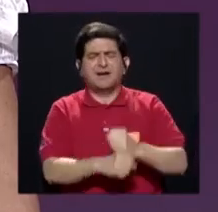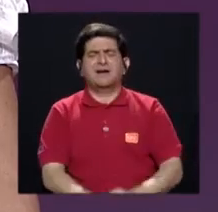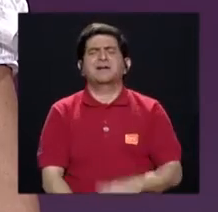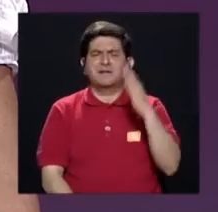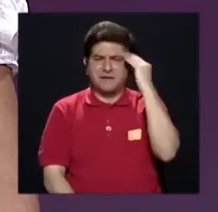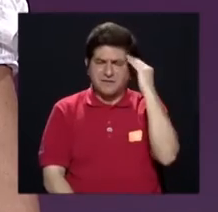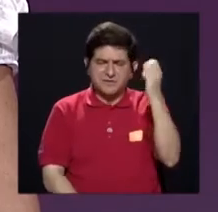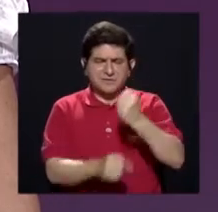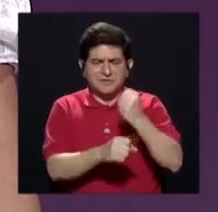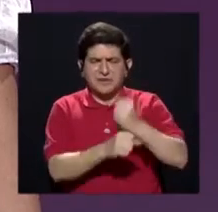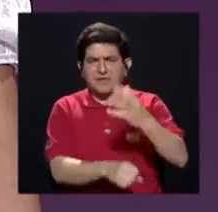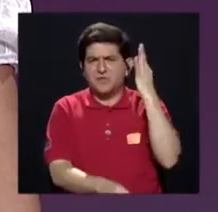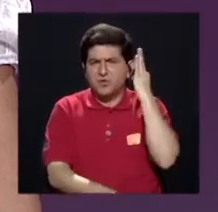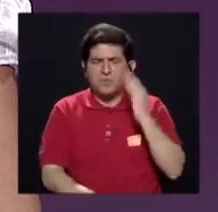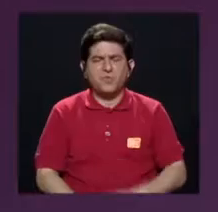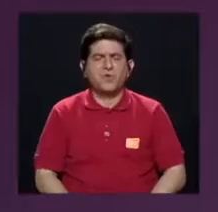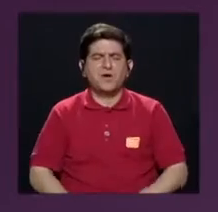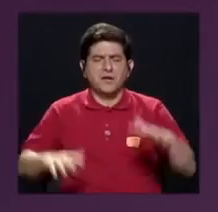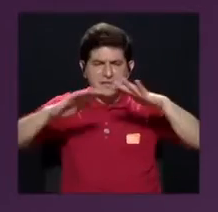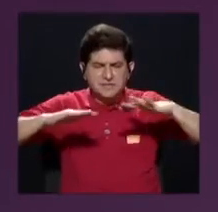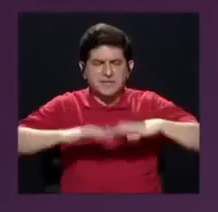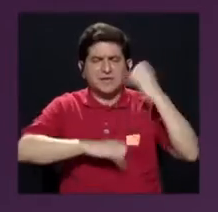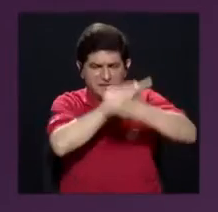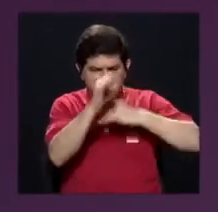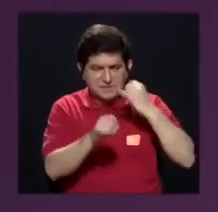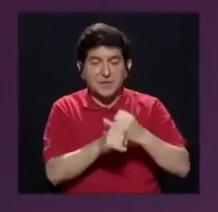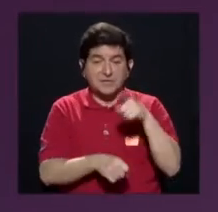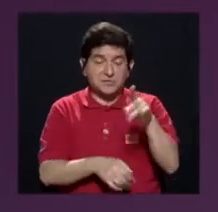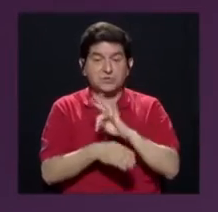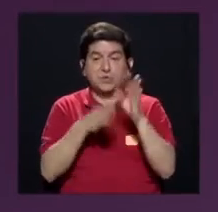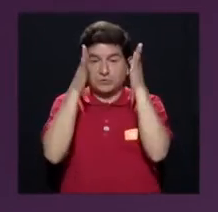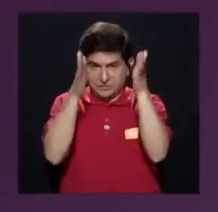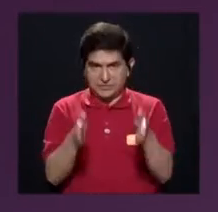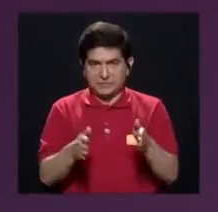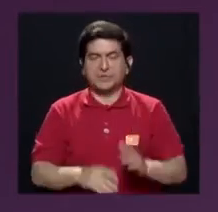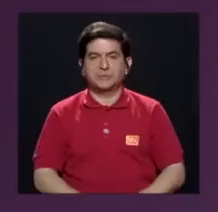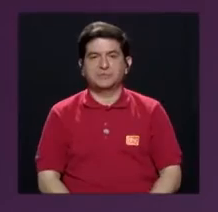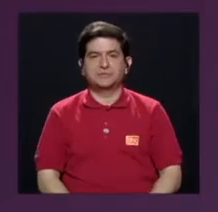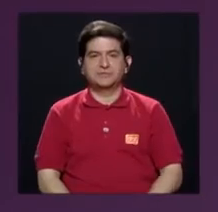nivel internacional, es terapeuta. Así es que tenemos